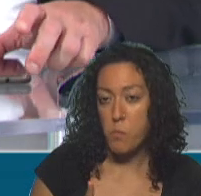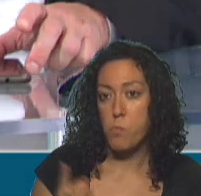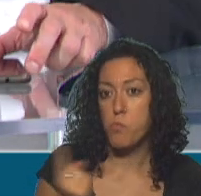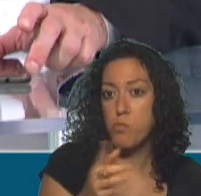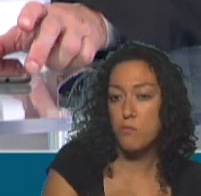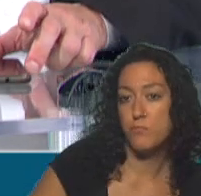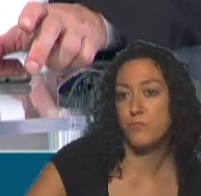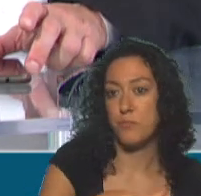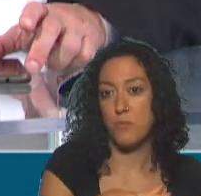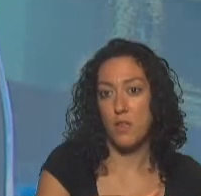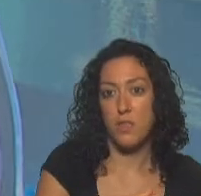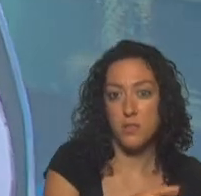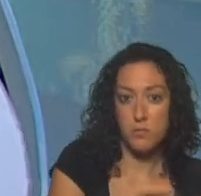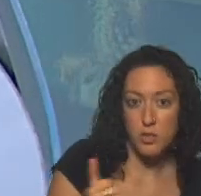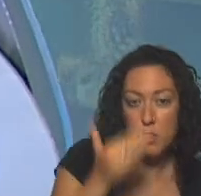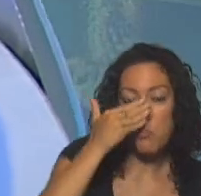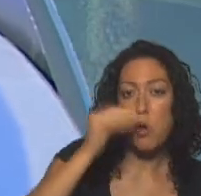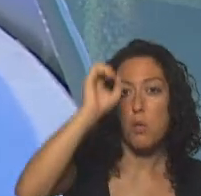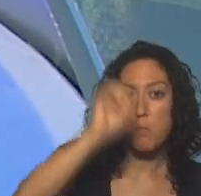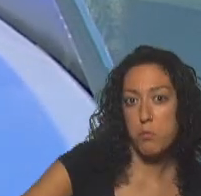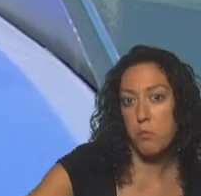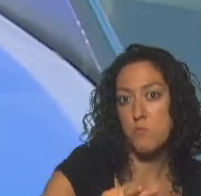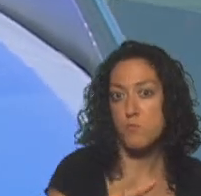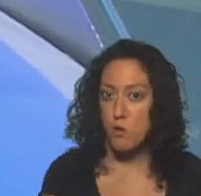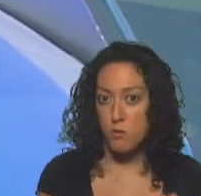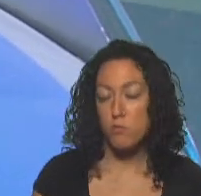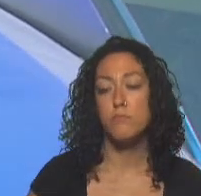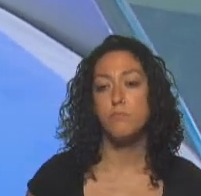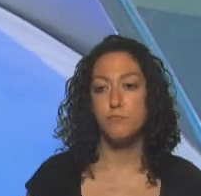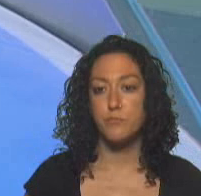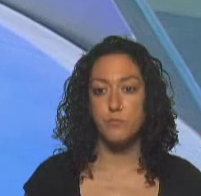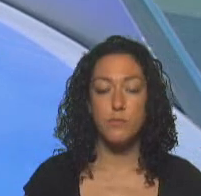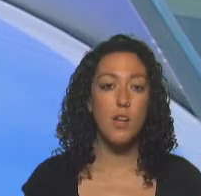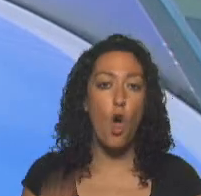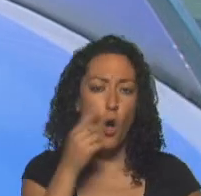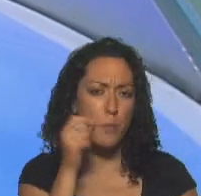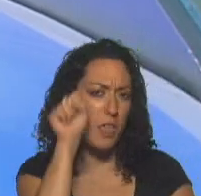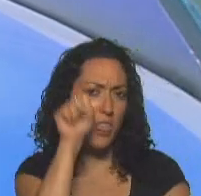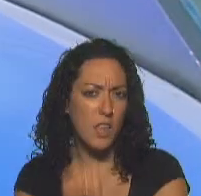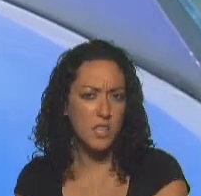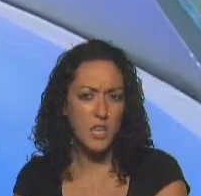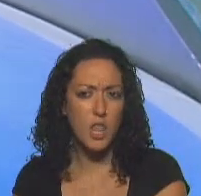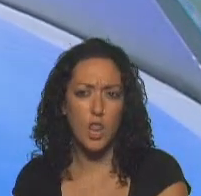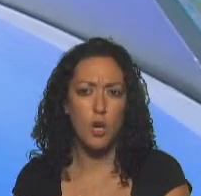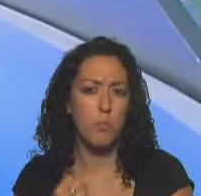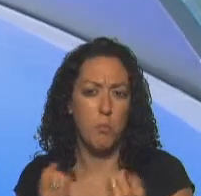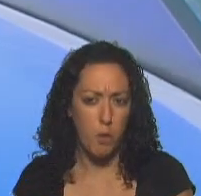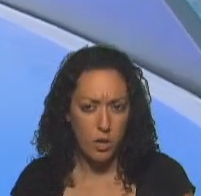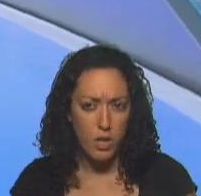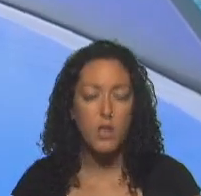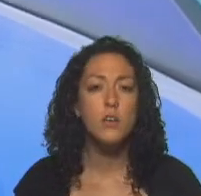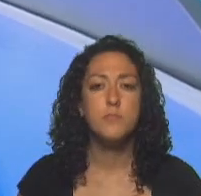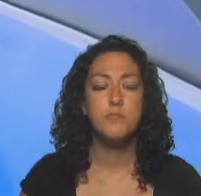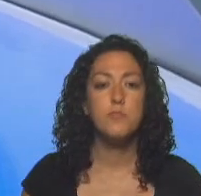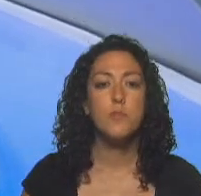su desaparición y posterior aparición tal cual muerto. ¿Por qué está detenido en estos momentos Facundo Sonesguala? Bueno, a ver, vamos